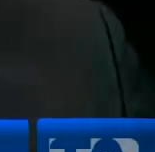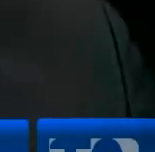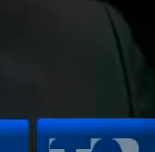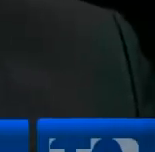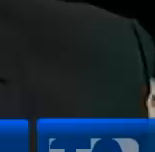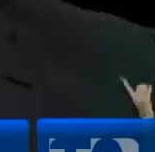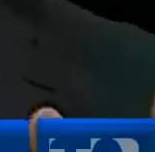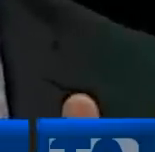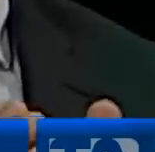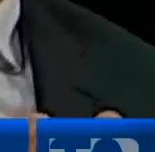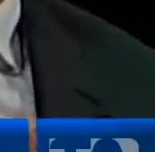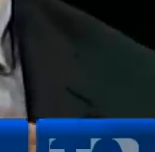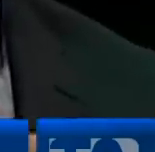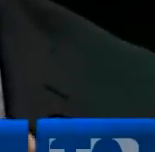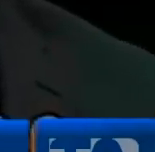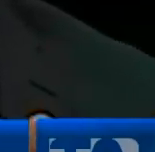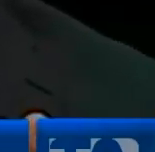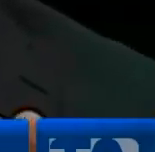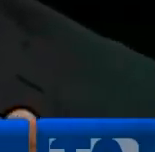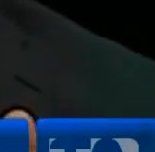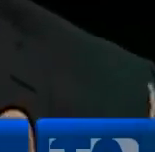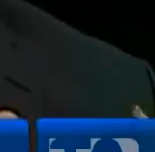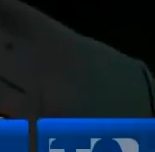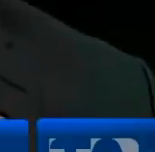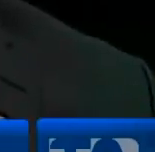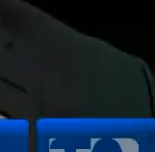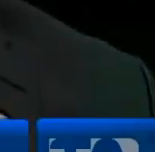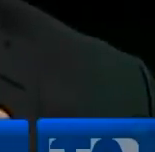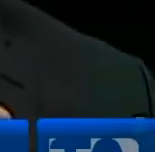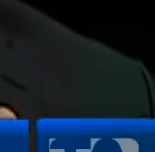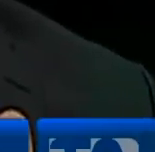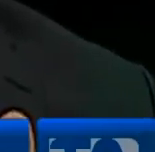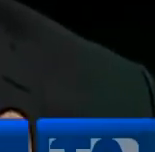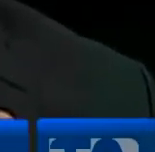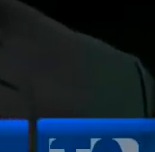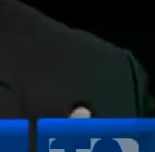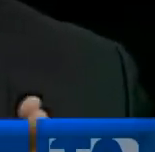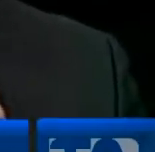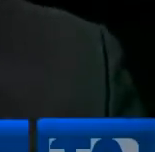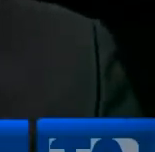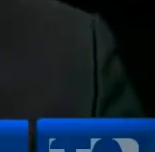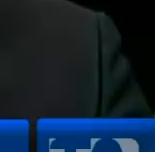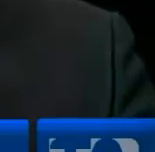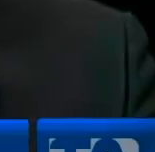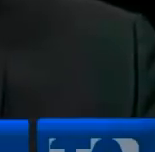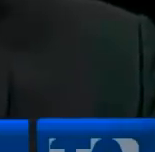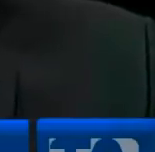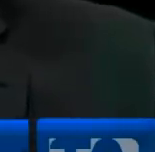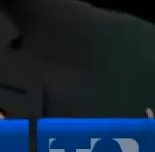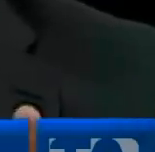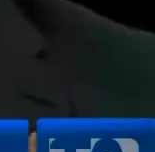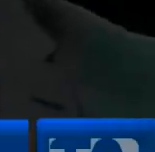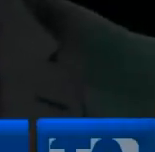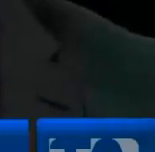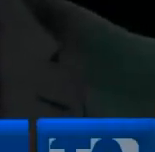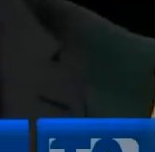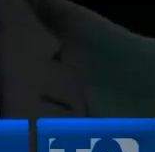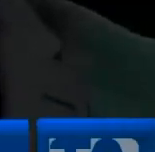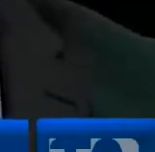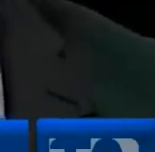emprendimiento. Porque estamos trasladando subsidios que en alrededor de un 80% llegaban a los que más